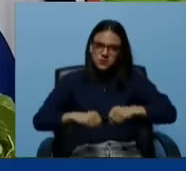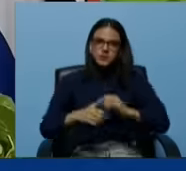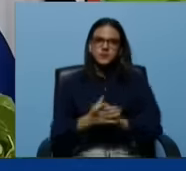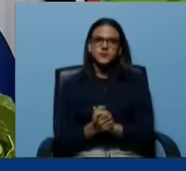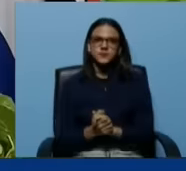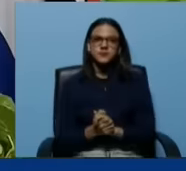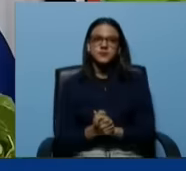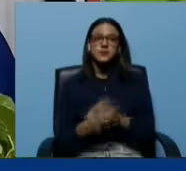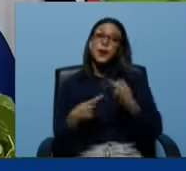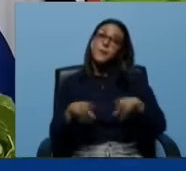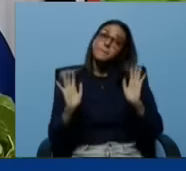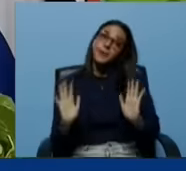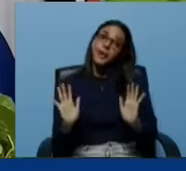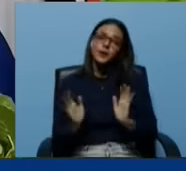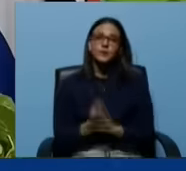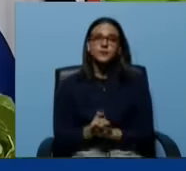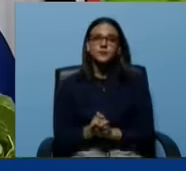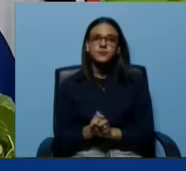Pero